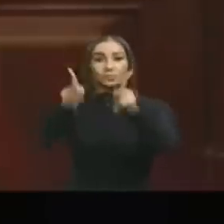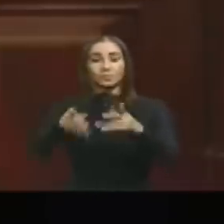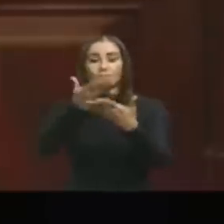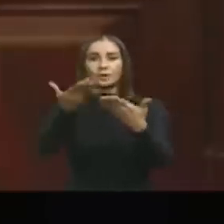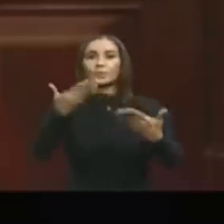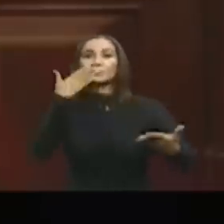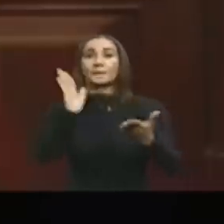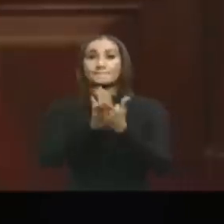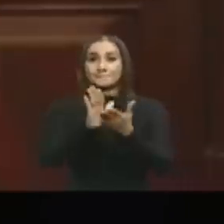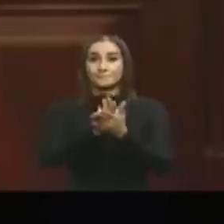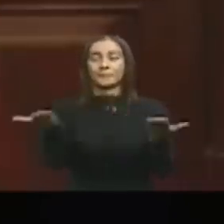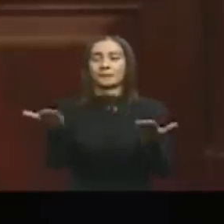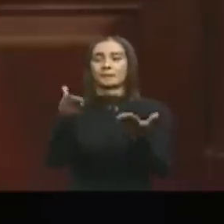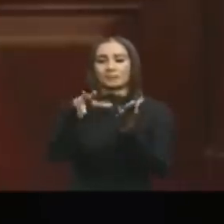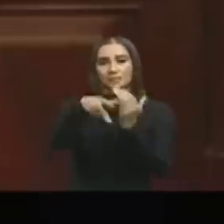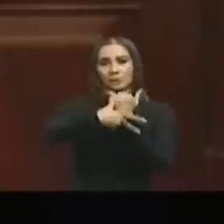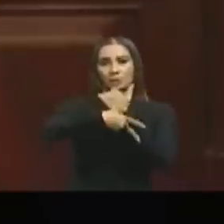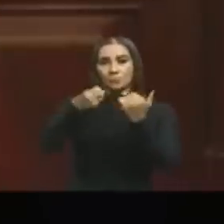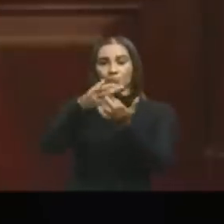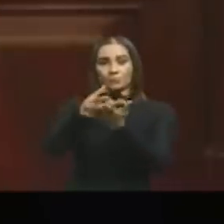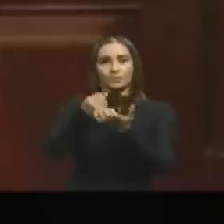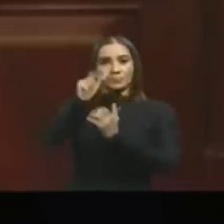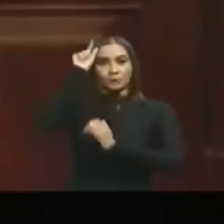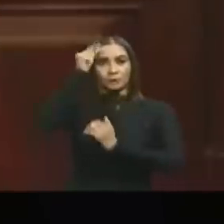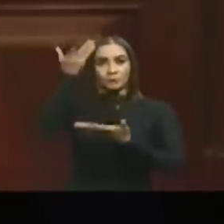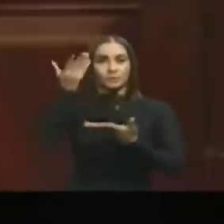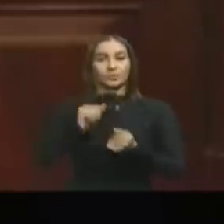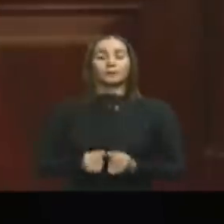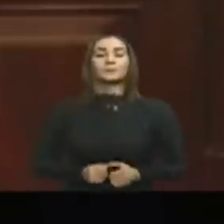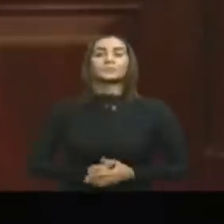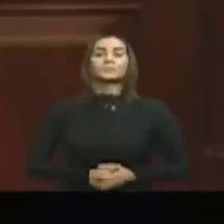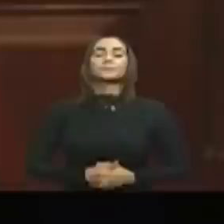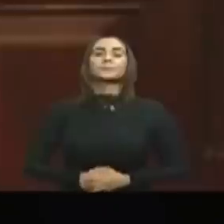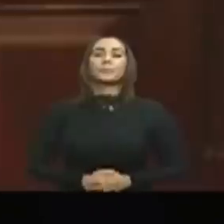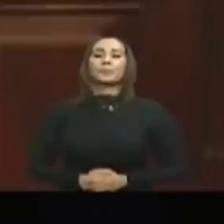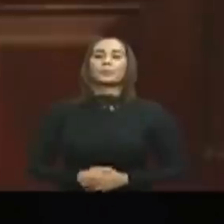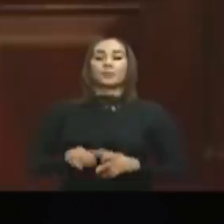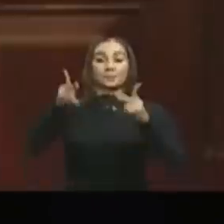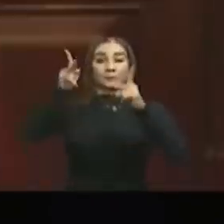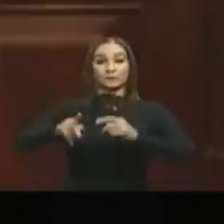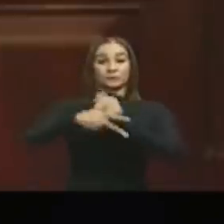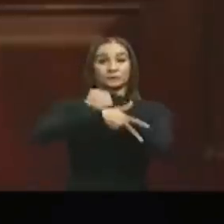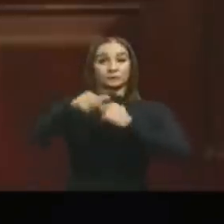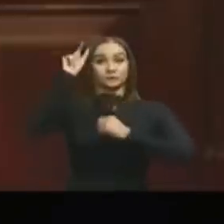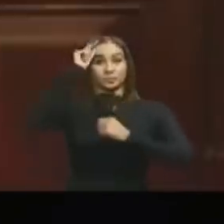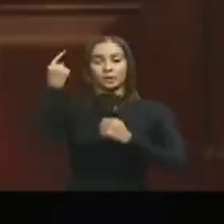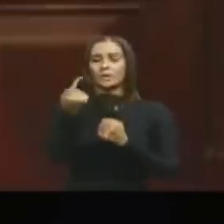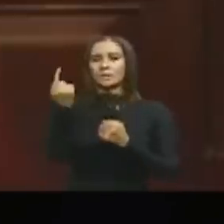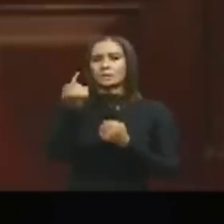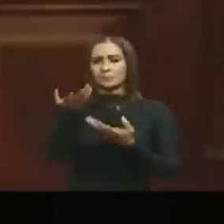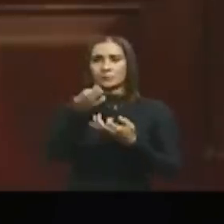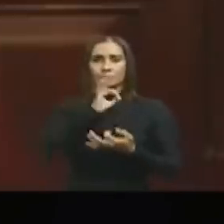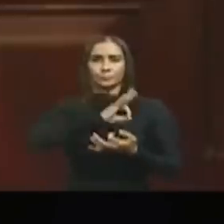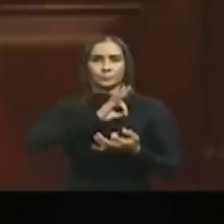que integran la riqueza derivada de la actividad delictiva. El corrupto siempre busca